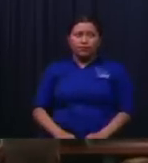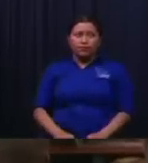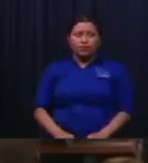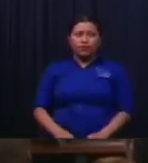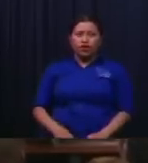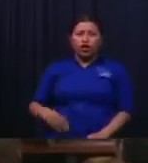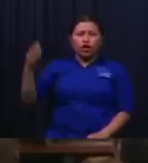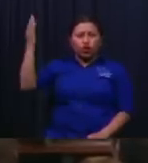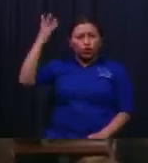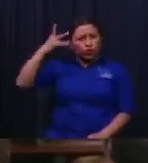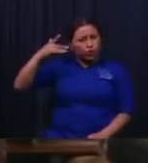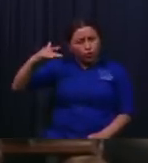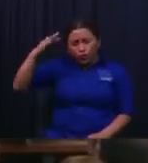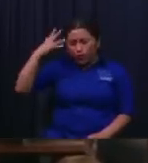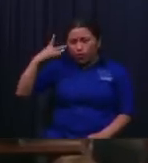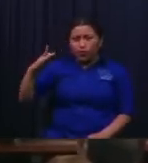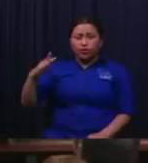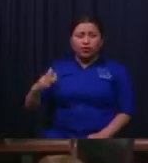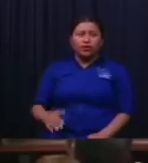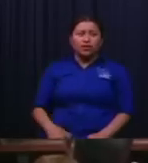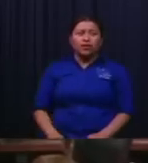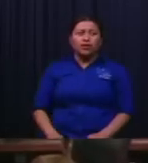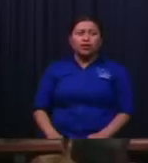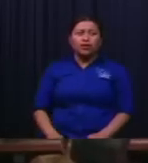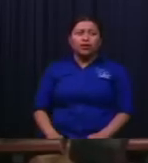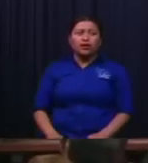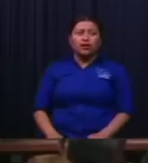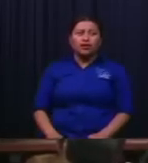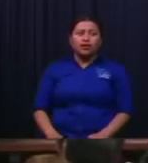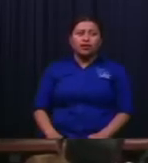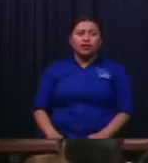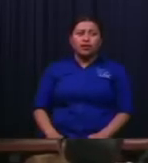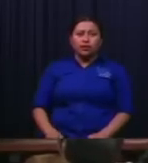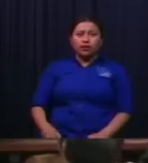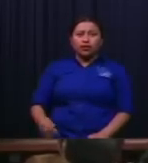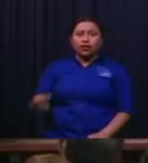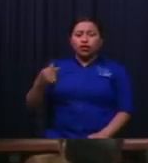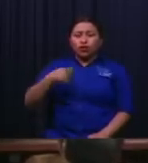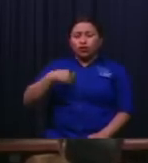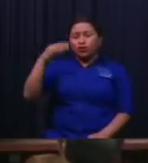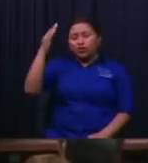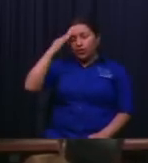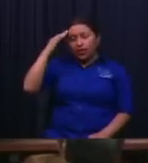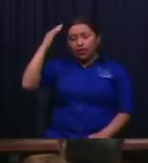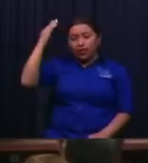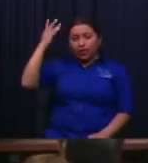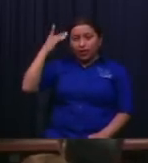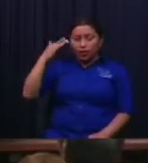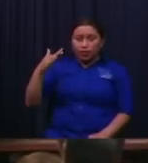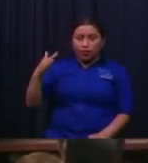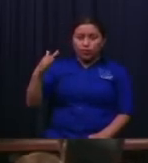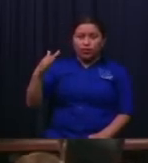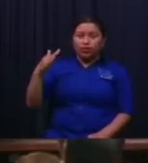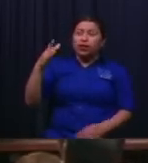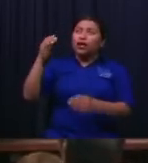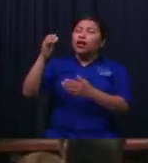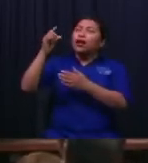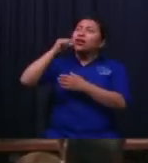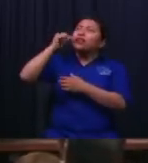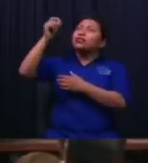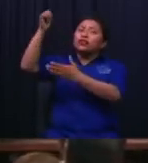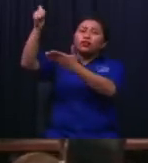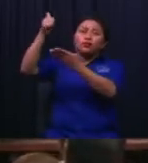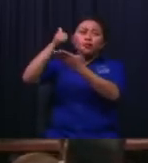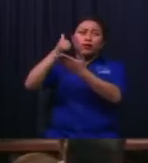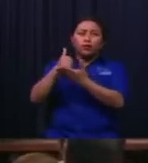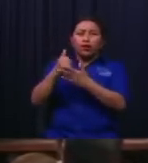santo. Toda la vida seguiré siendo santo. Todos los días, hermano, todos los días, que el Señor nos dé la fuerza, que nos